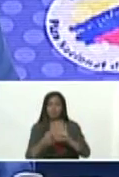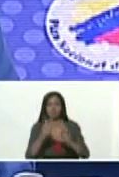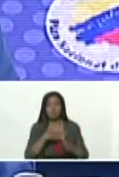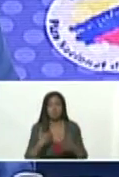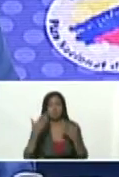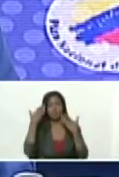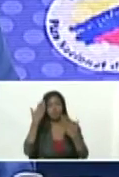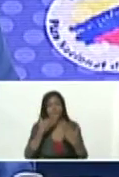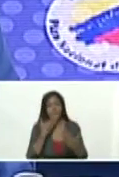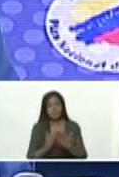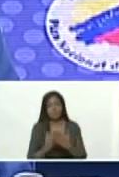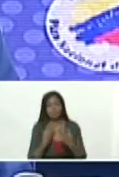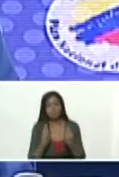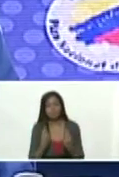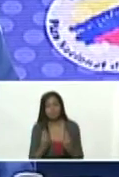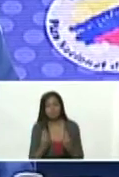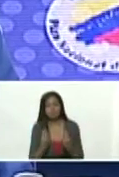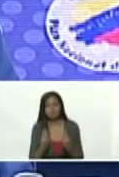y agradecer